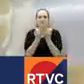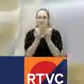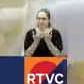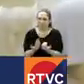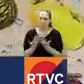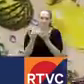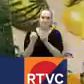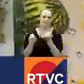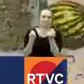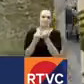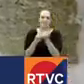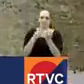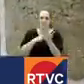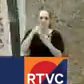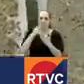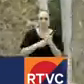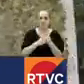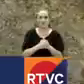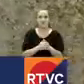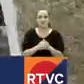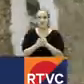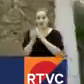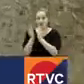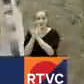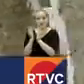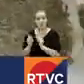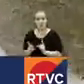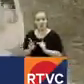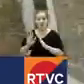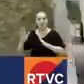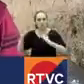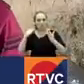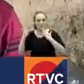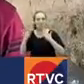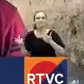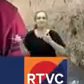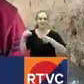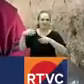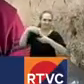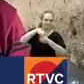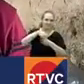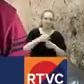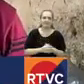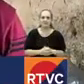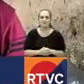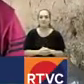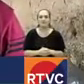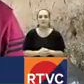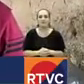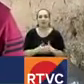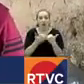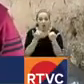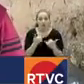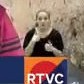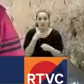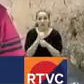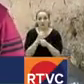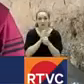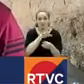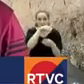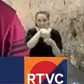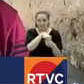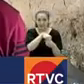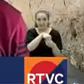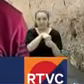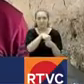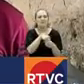este proyecto. Los estudiantes campesinos también están incluidos. En este momento estoy trabajando con ellos para lo que